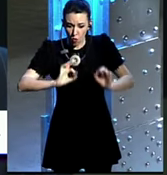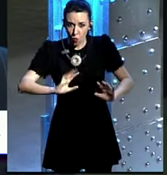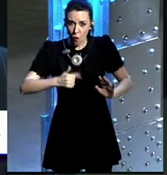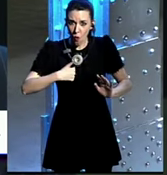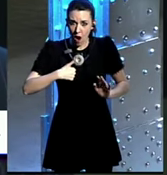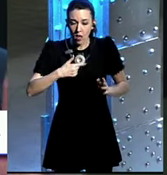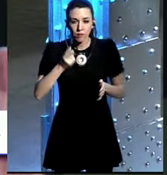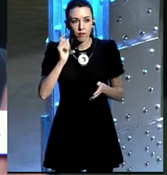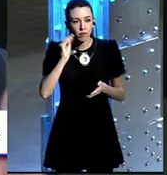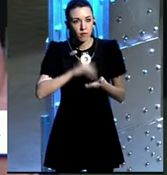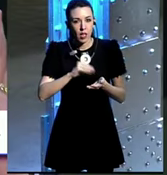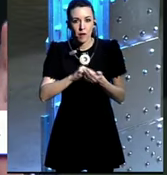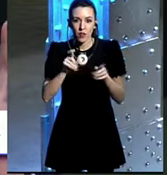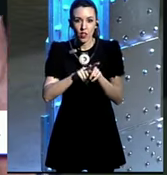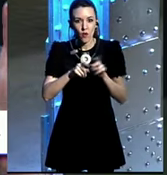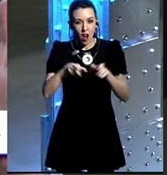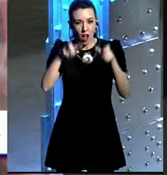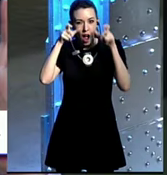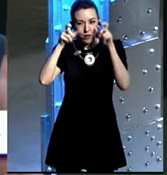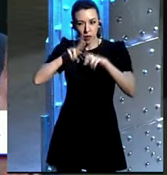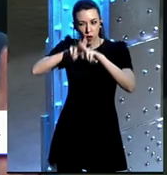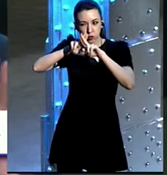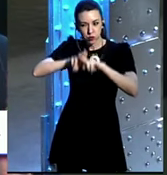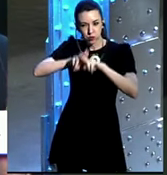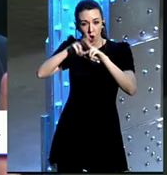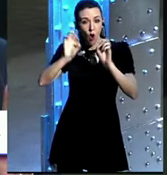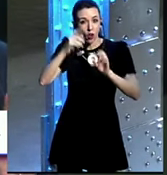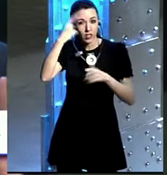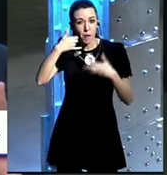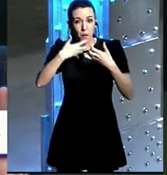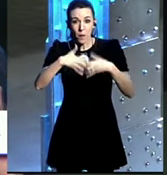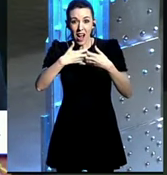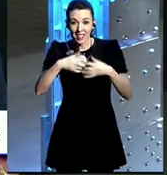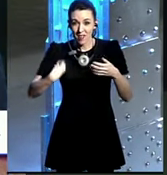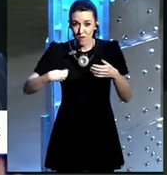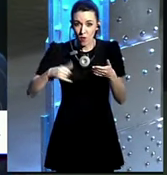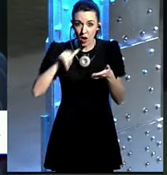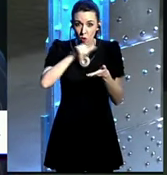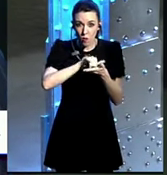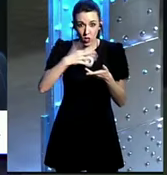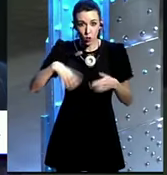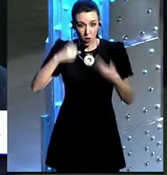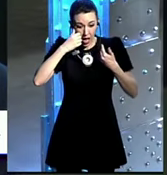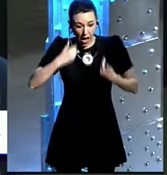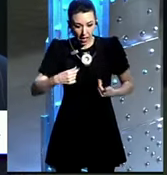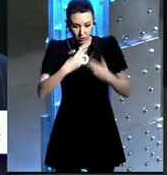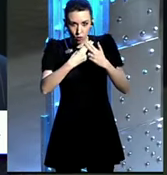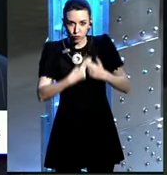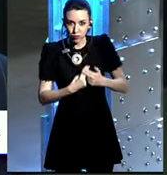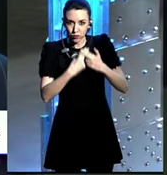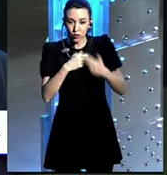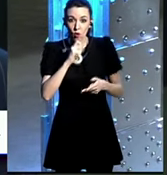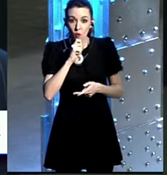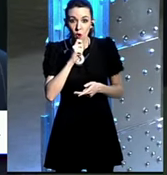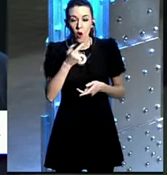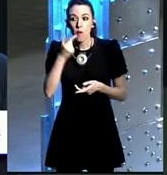menudo es como si te hubieran dado unas gafas de rayos X o una de estas máquinas de los aeropuertos que te permiten ver el interior de la gente. Porque a mí